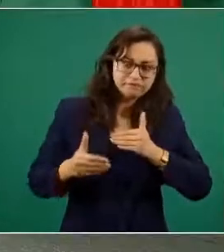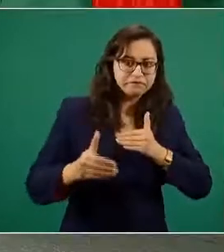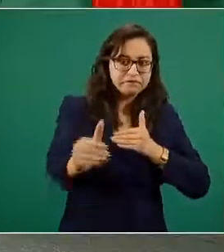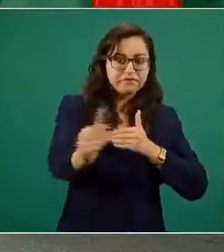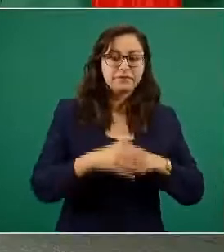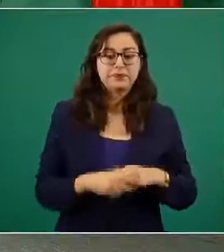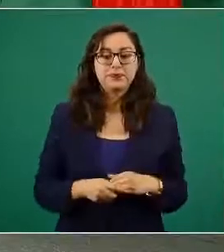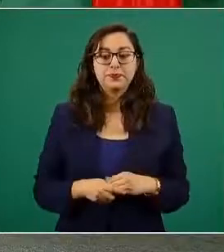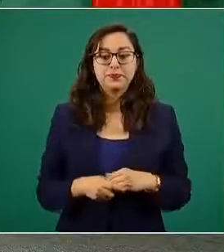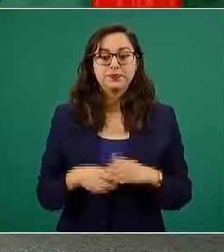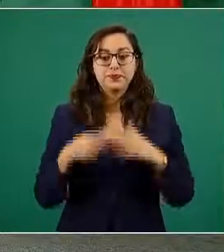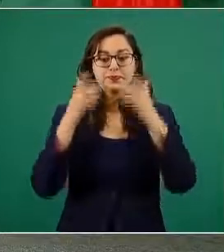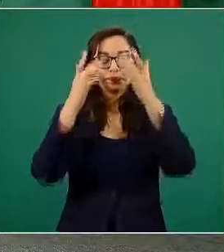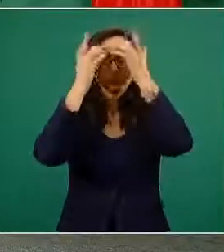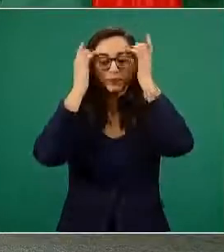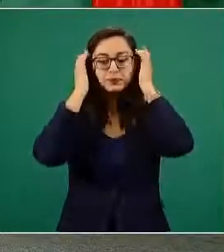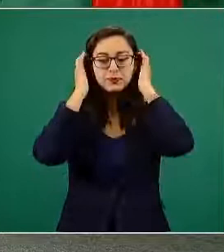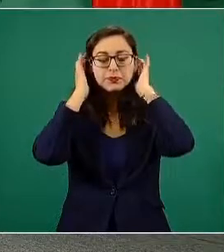vacunación.